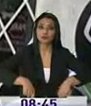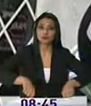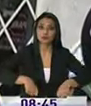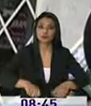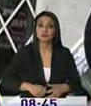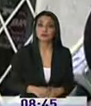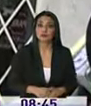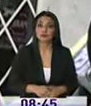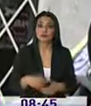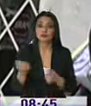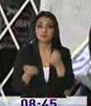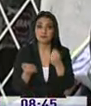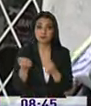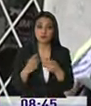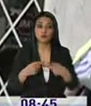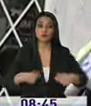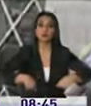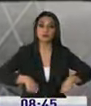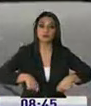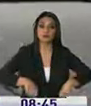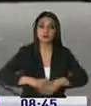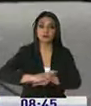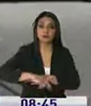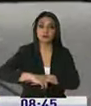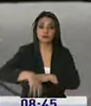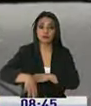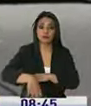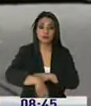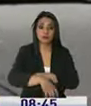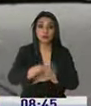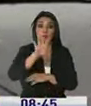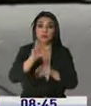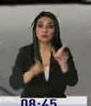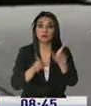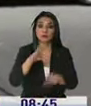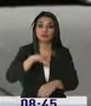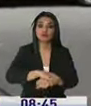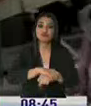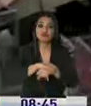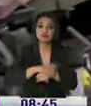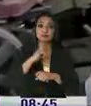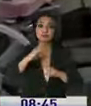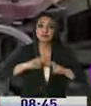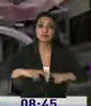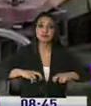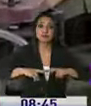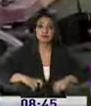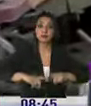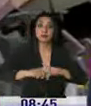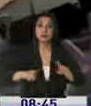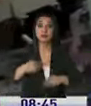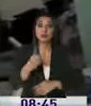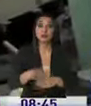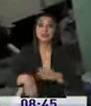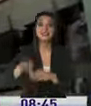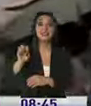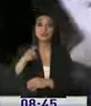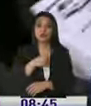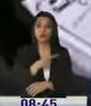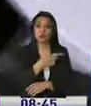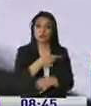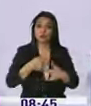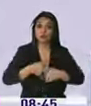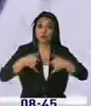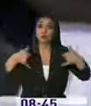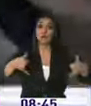¿no? Que hablábamos motos y automotores. Hubo 4 detenidos para investigaciones, pero según el hijo del dueño del local,